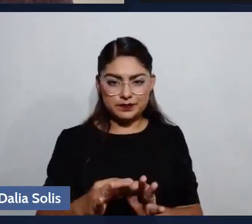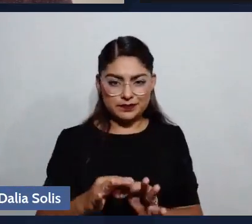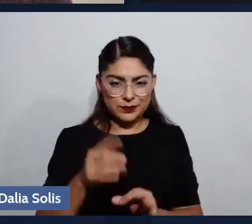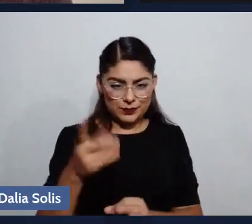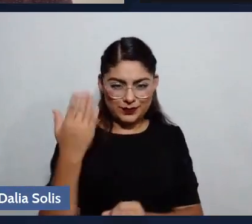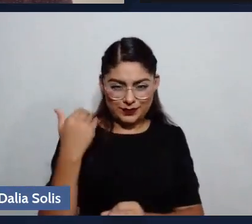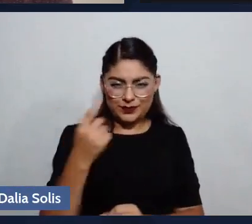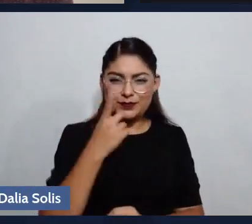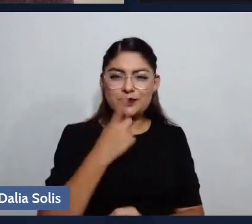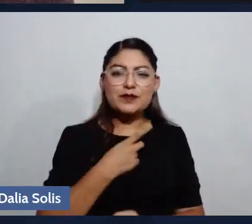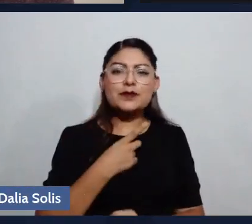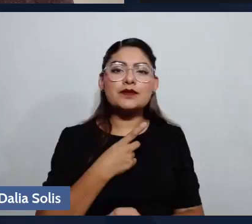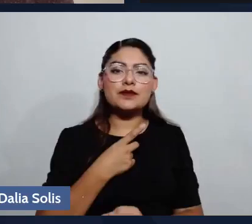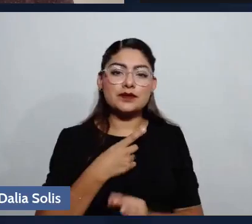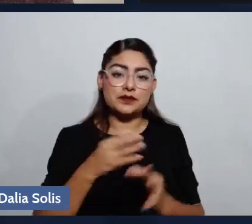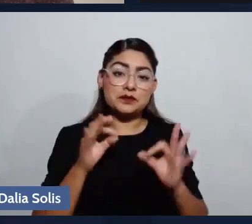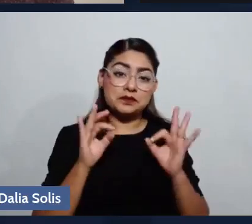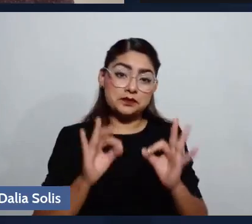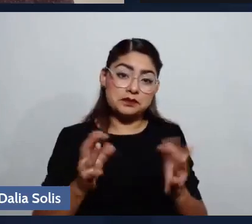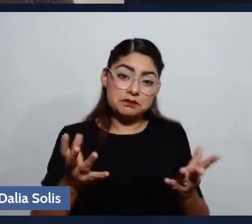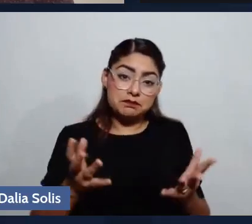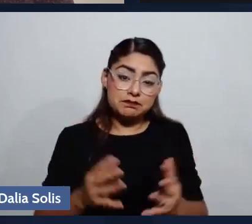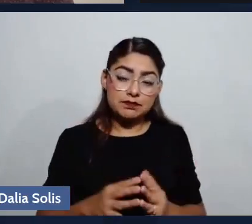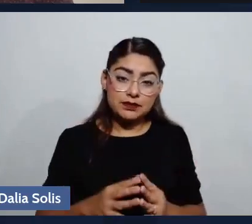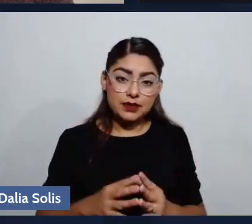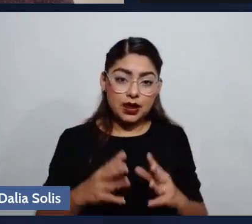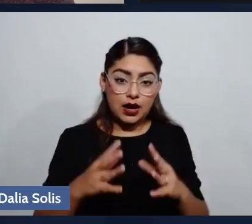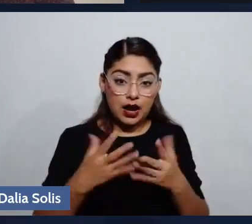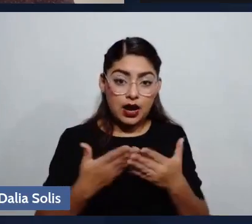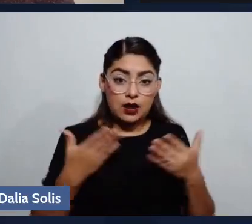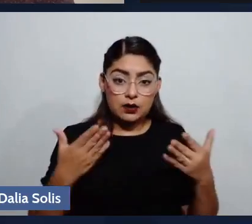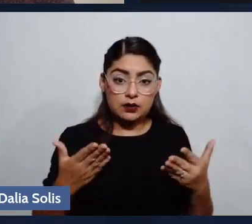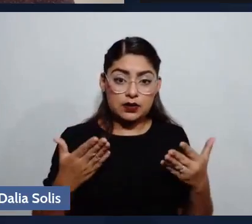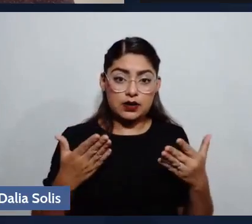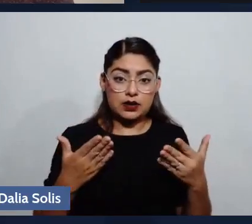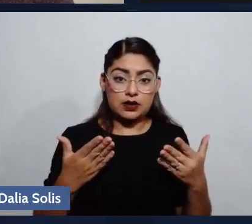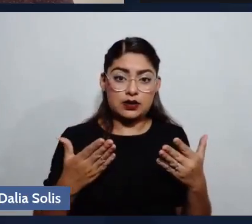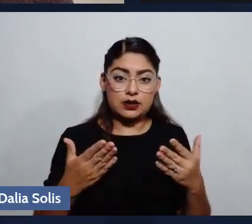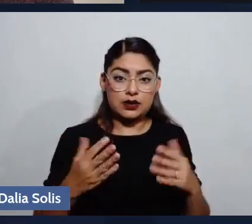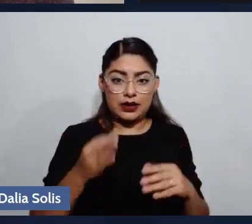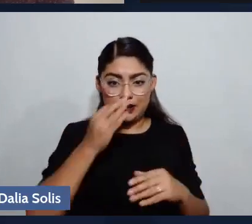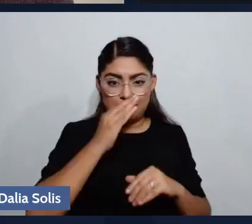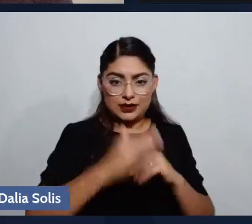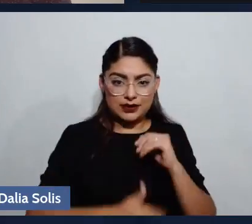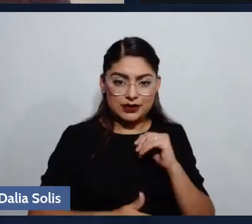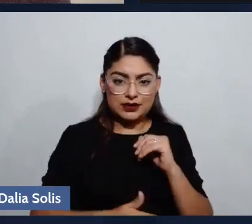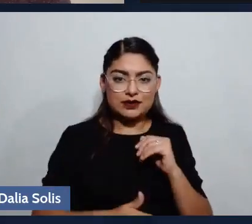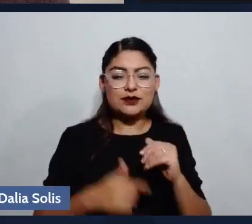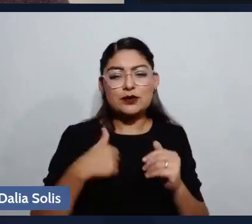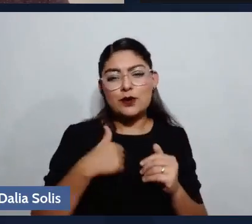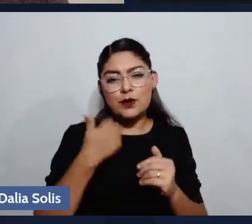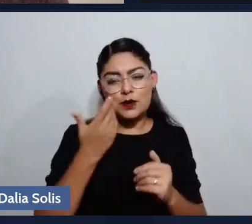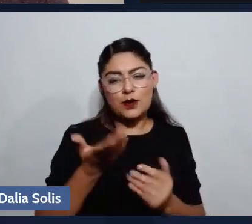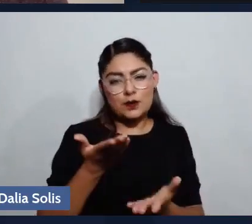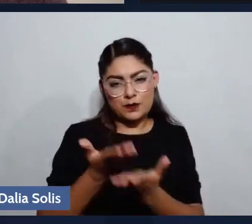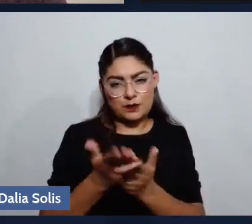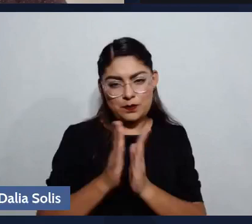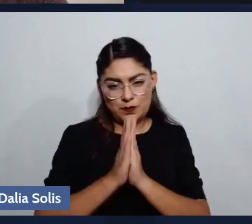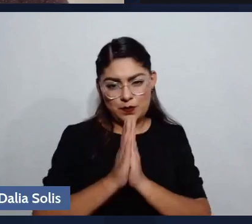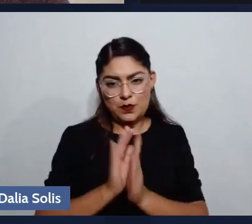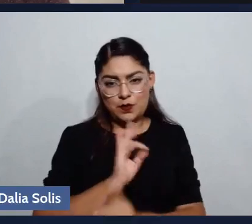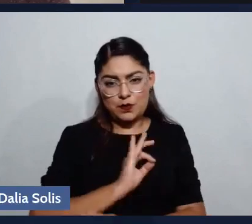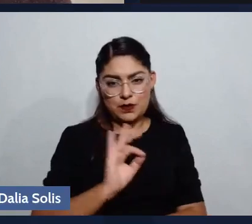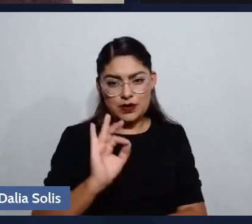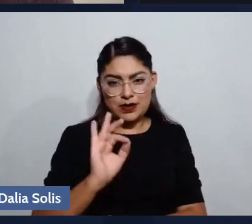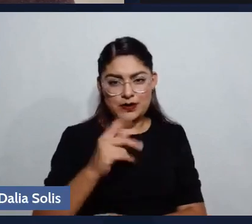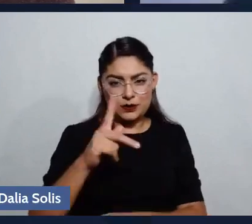la redundancia, ¿no? Y pues bueno, ahorita que estamos llegando al final, te pediría, por favor, si pudieras encender tu